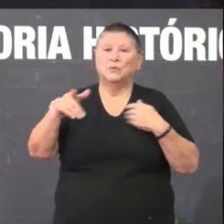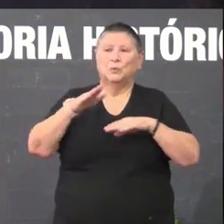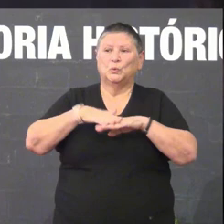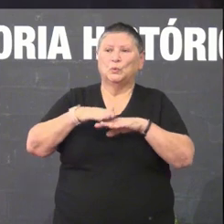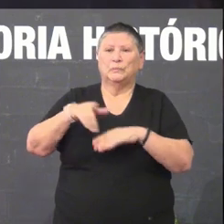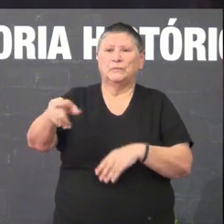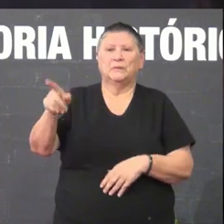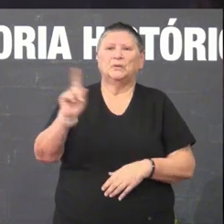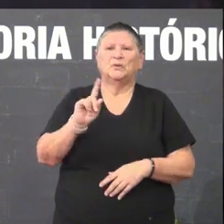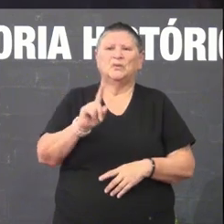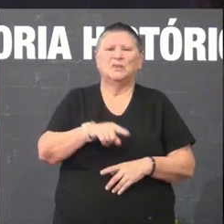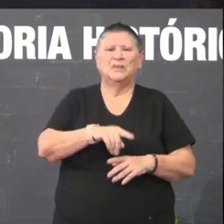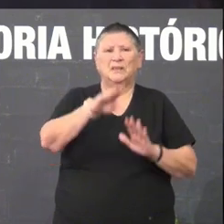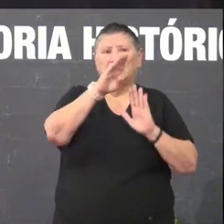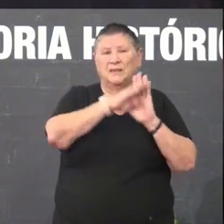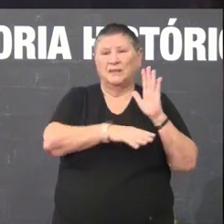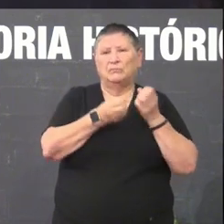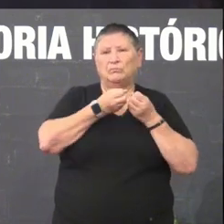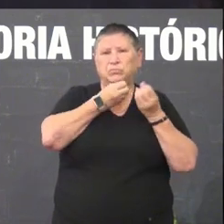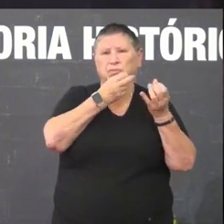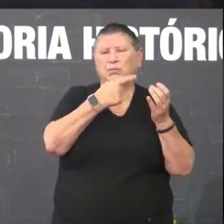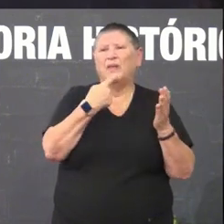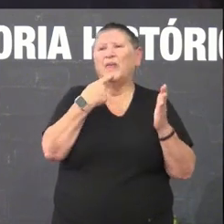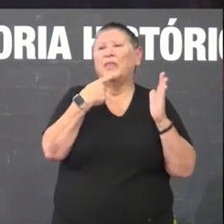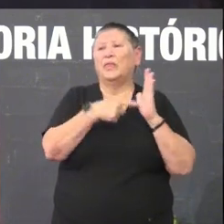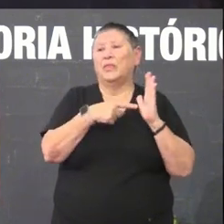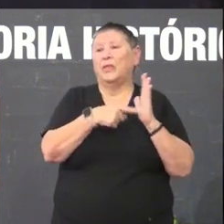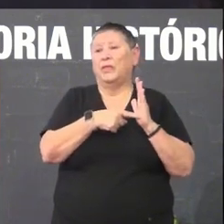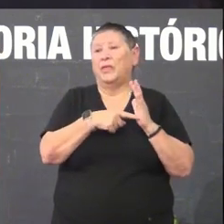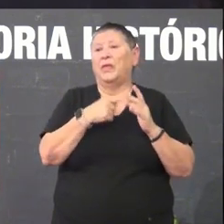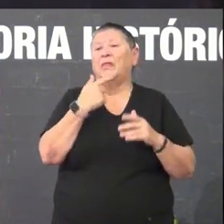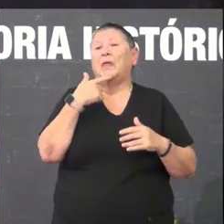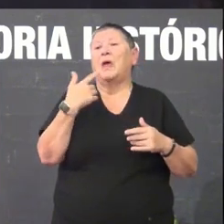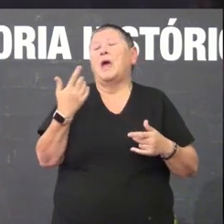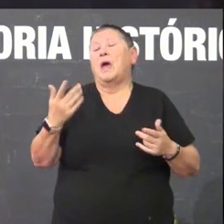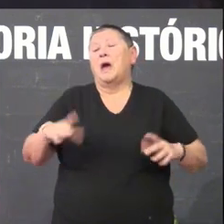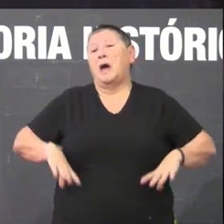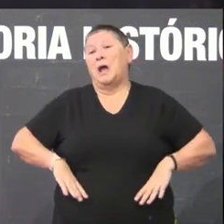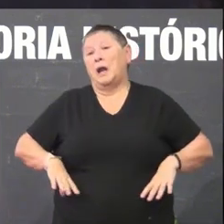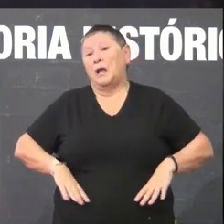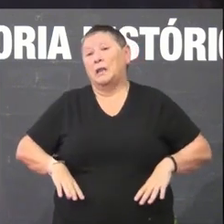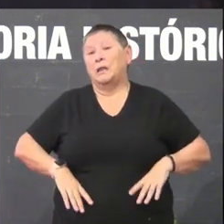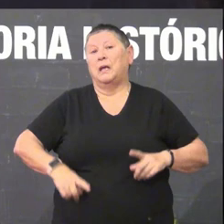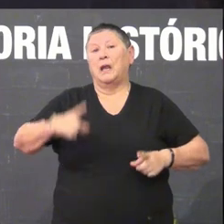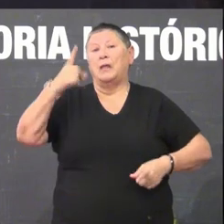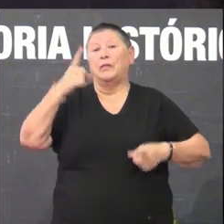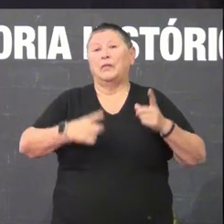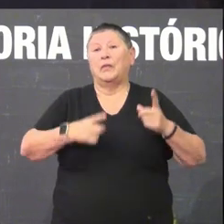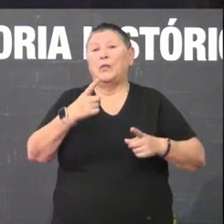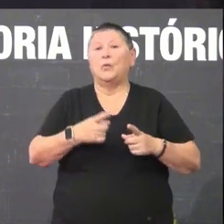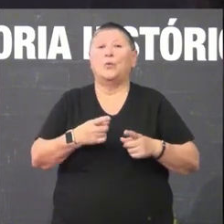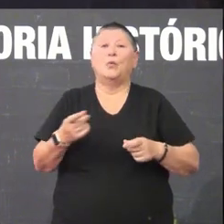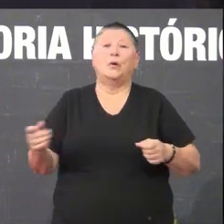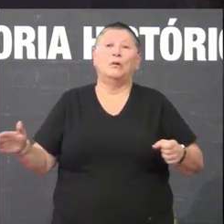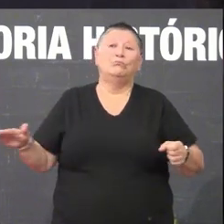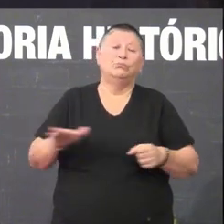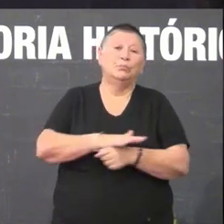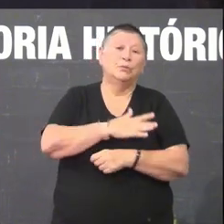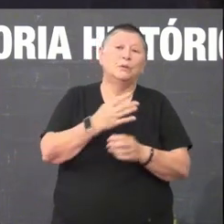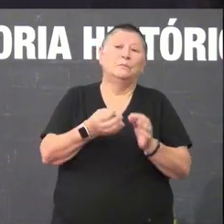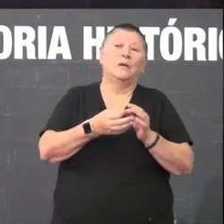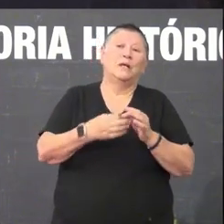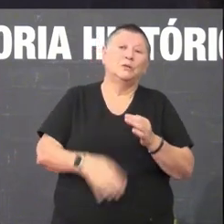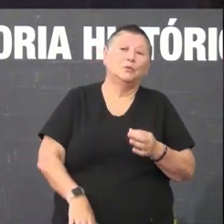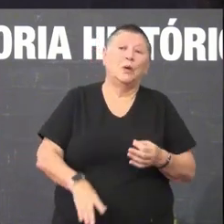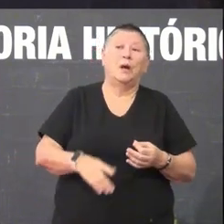relato que la dictadura aquí en Argentina fue una desgracia que cayó sobre el inocente pueblo argentino y que se llevó por